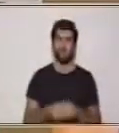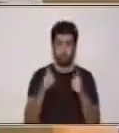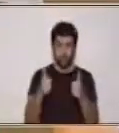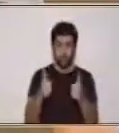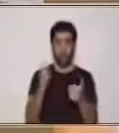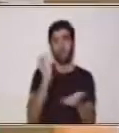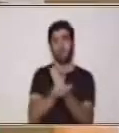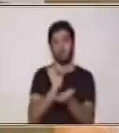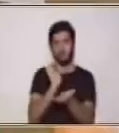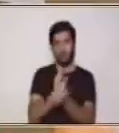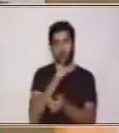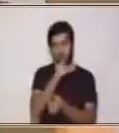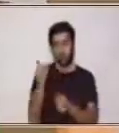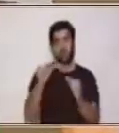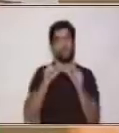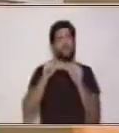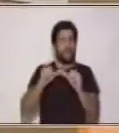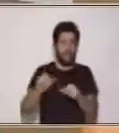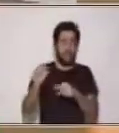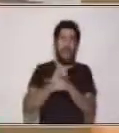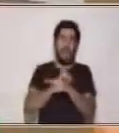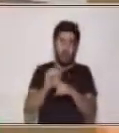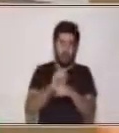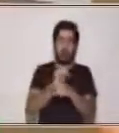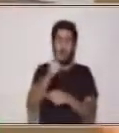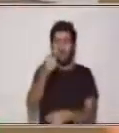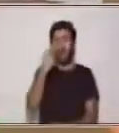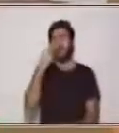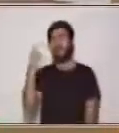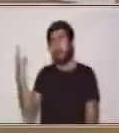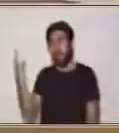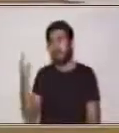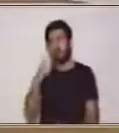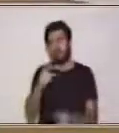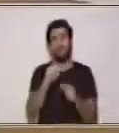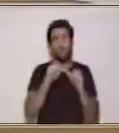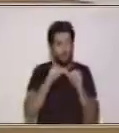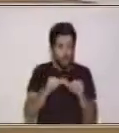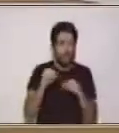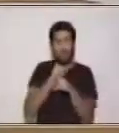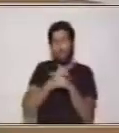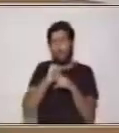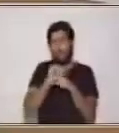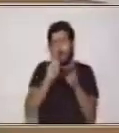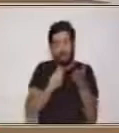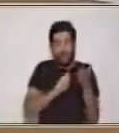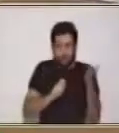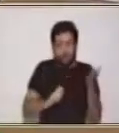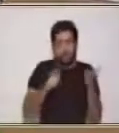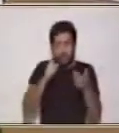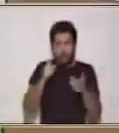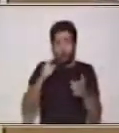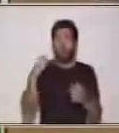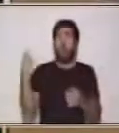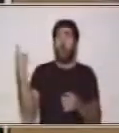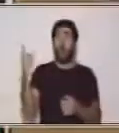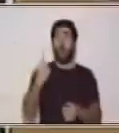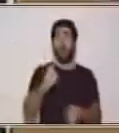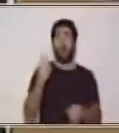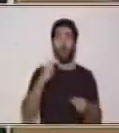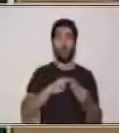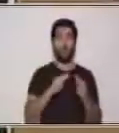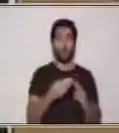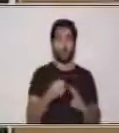Esperamos que tú sigas practicando, que sigas ejercitando y que te logres apropiar de todo este conocimiento que